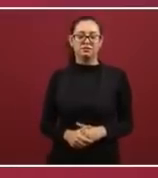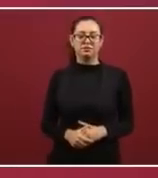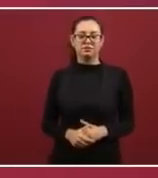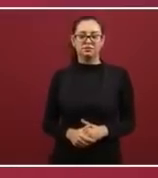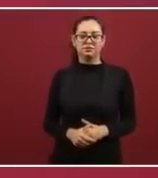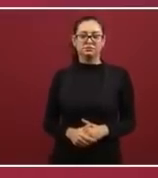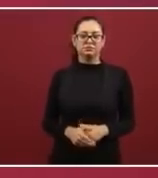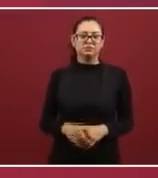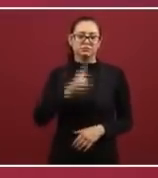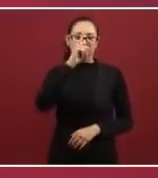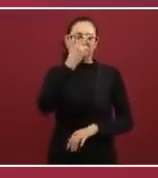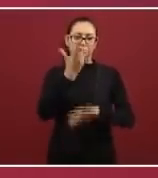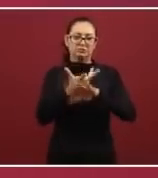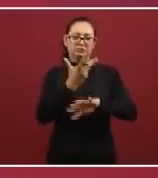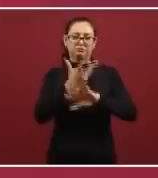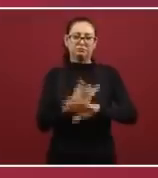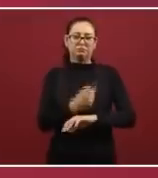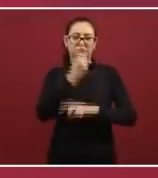aportan a México,